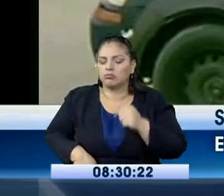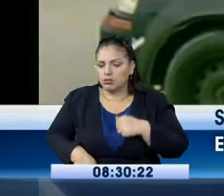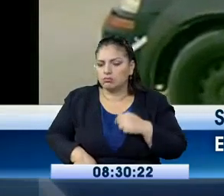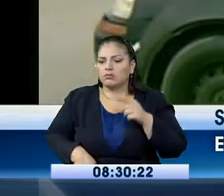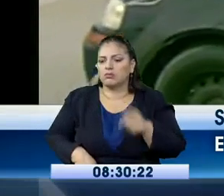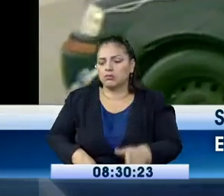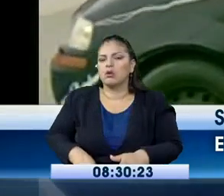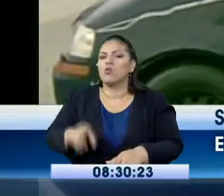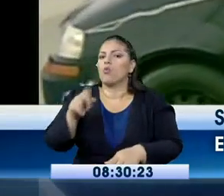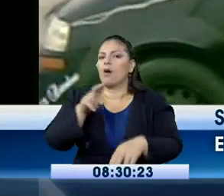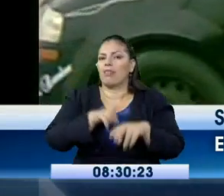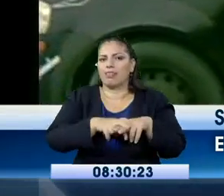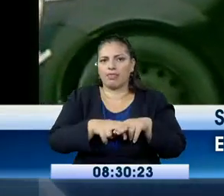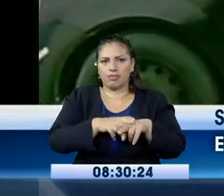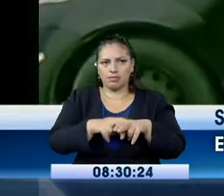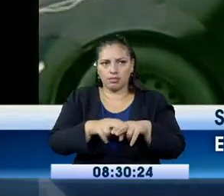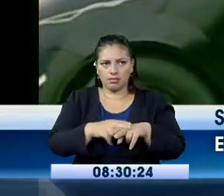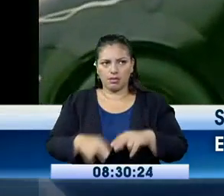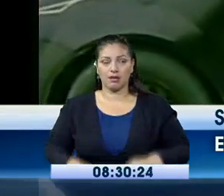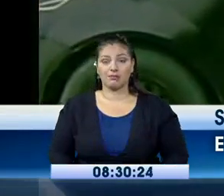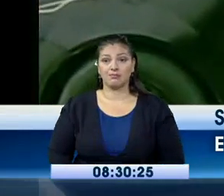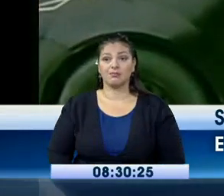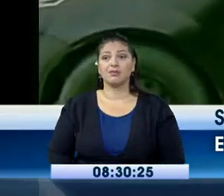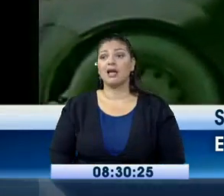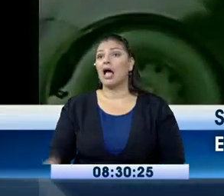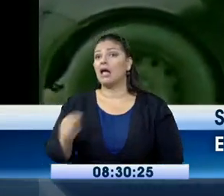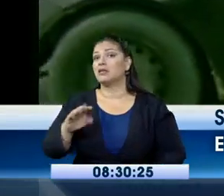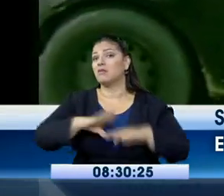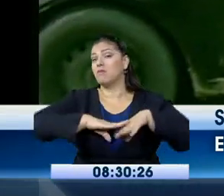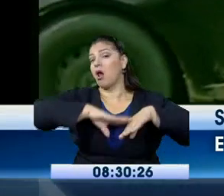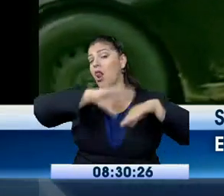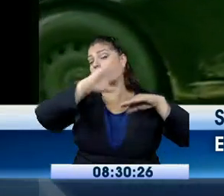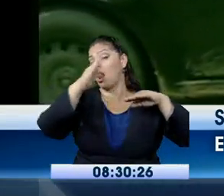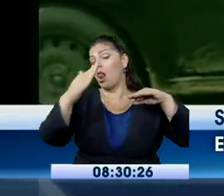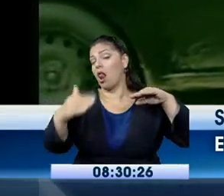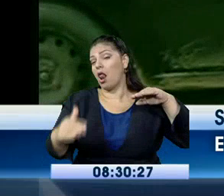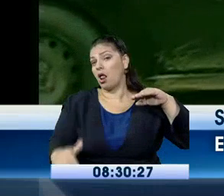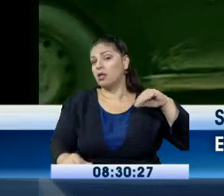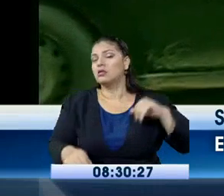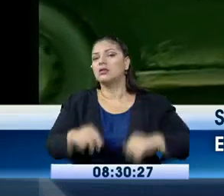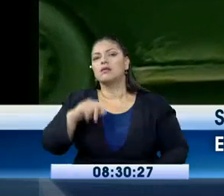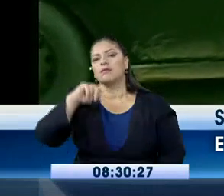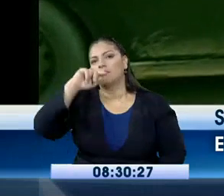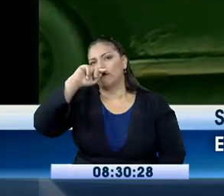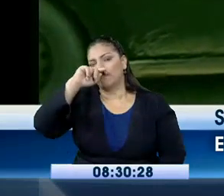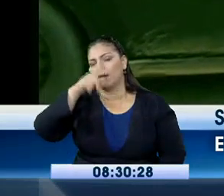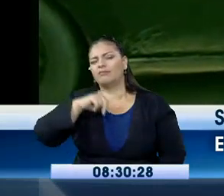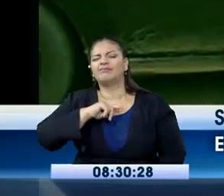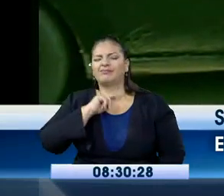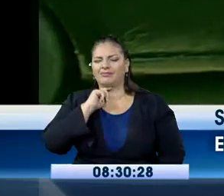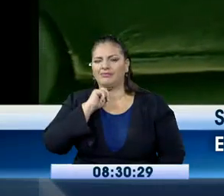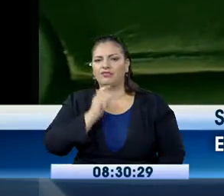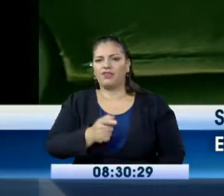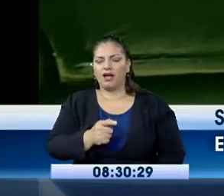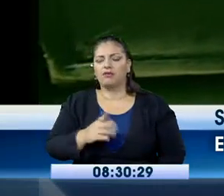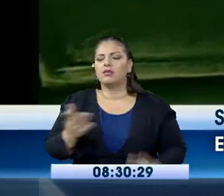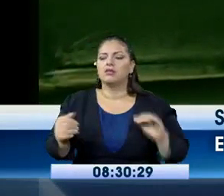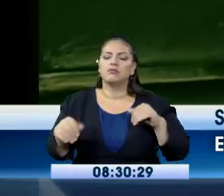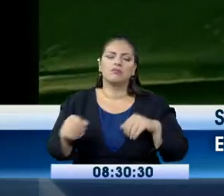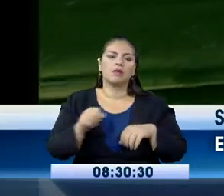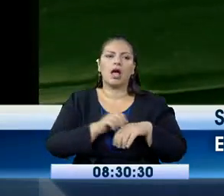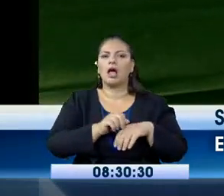salíamos por la loma y bajamos ahí, pero eso era demasiado feo, aún está demasiado feo. En ese tiempo esta vía estaba en construcción. Cuando ya